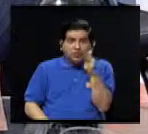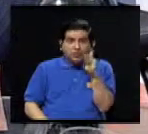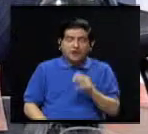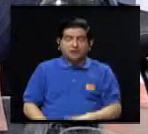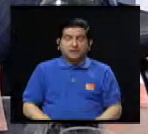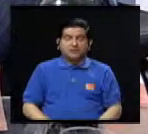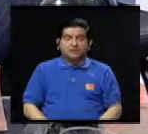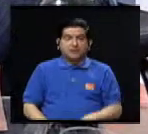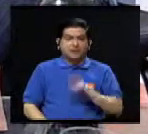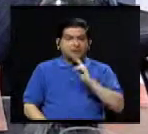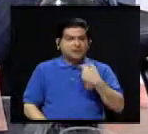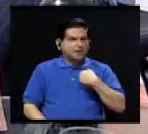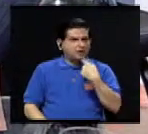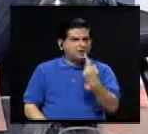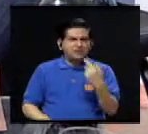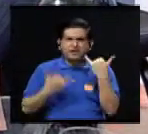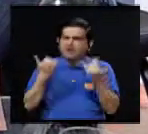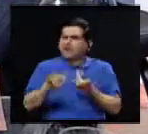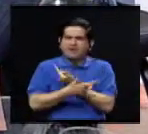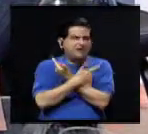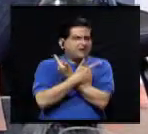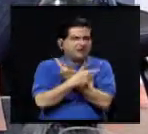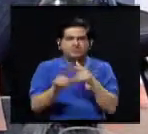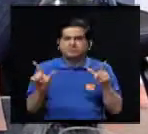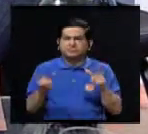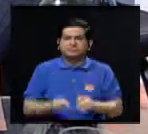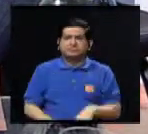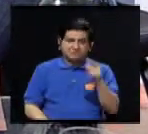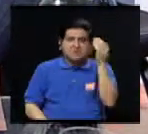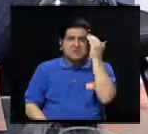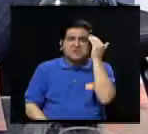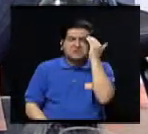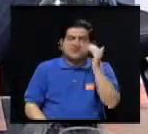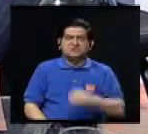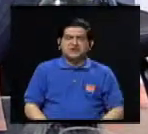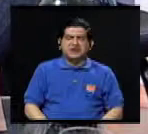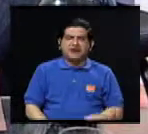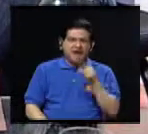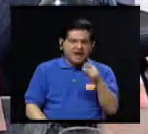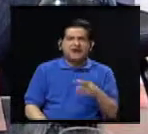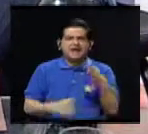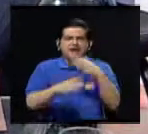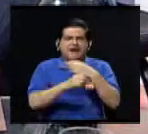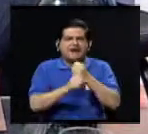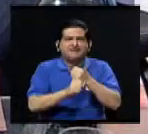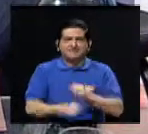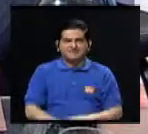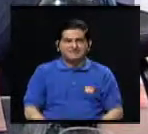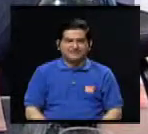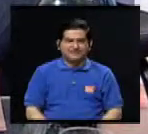verdad, dije, ya ella se fue. Y ella lo sabía. Ella hizo como un